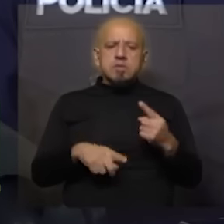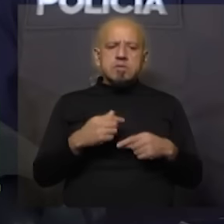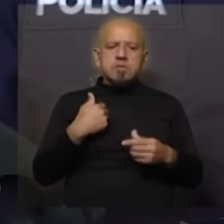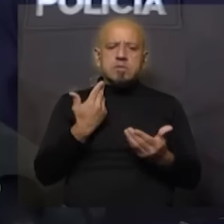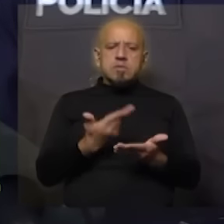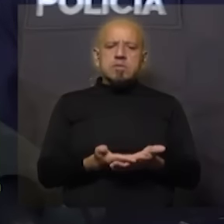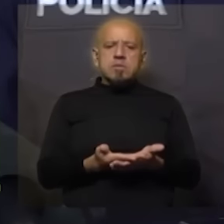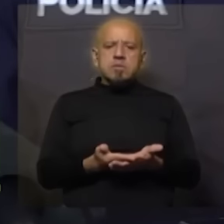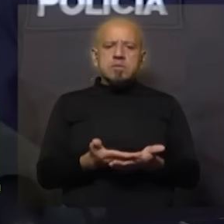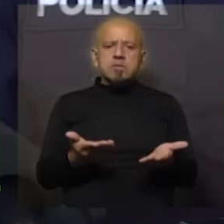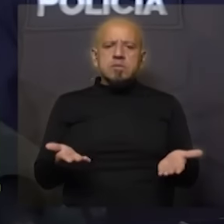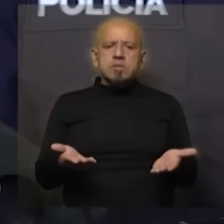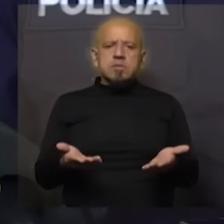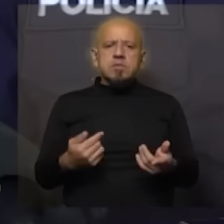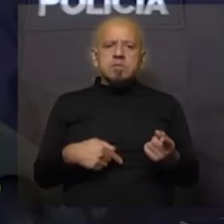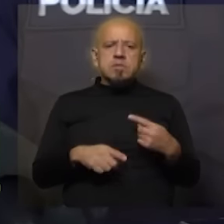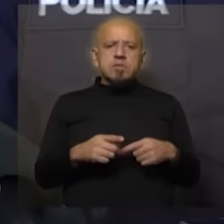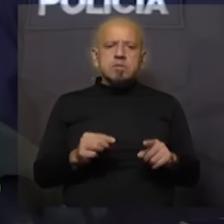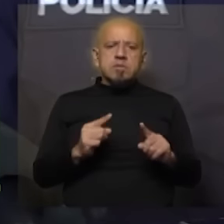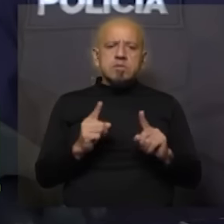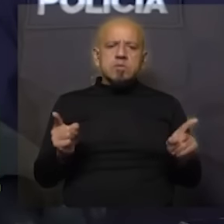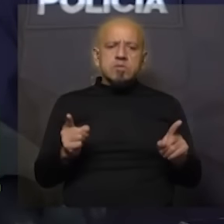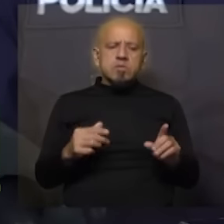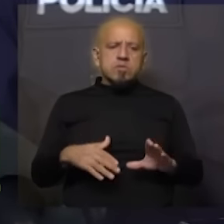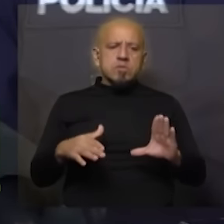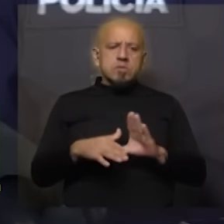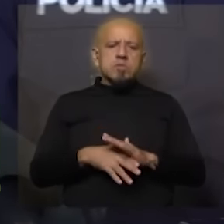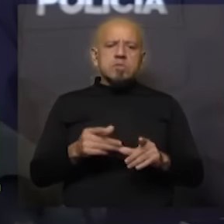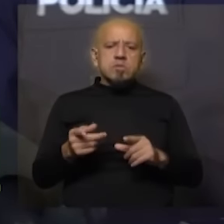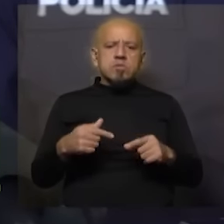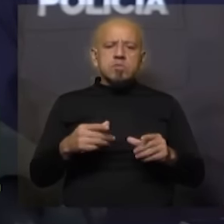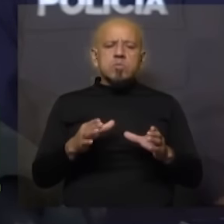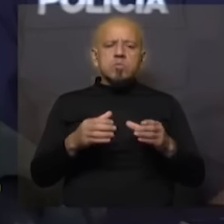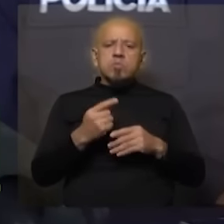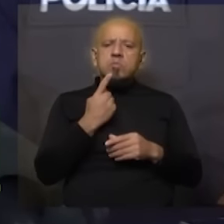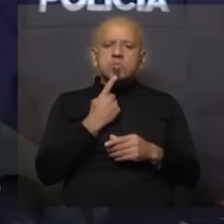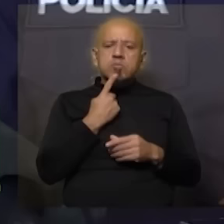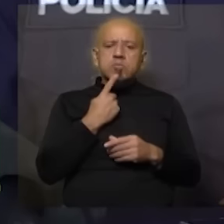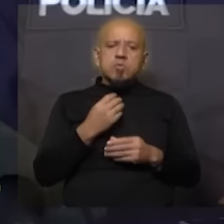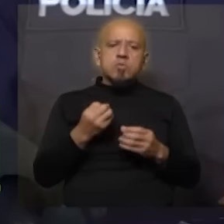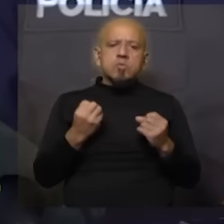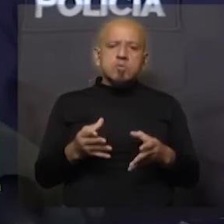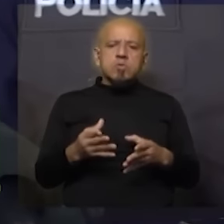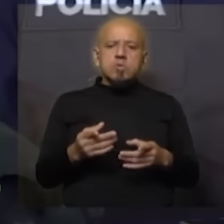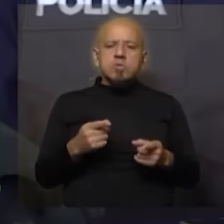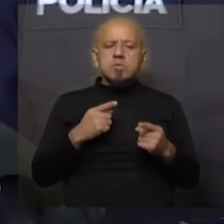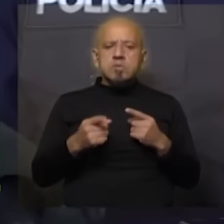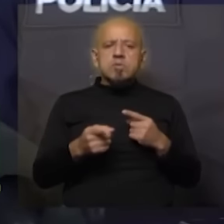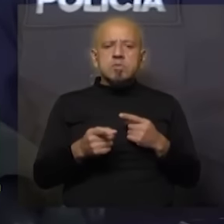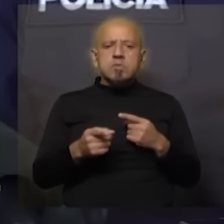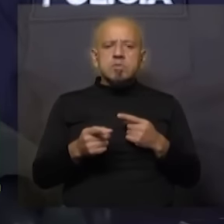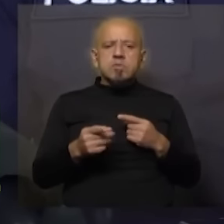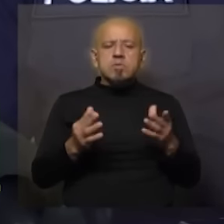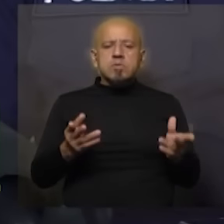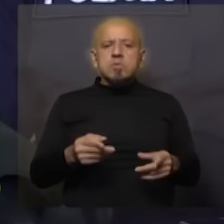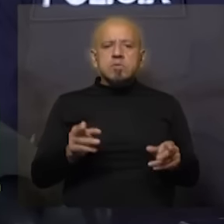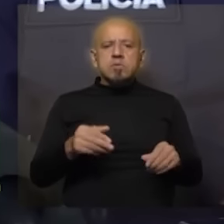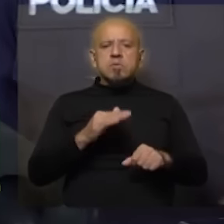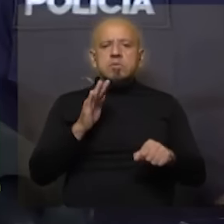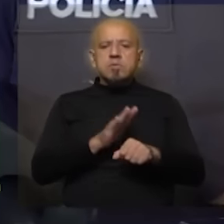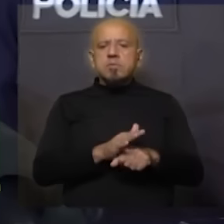planteen suspicacias y que es inexacto vincular a fiscales con partidos políticos, dado que en dicha carrera está vedada la